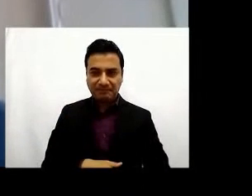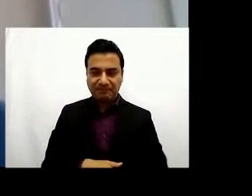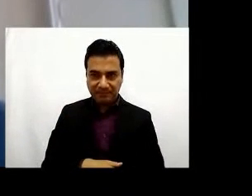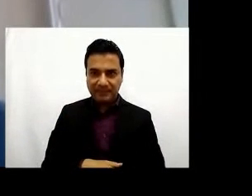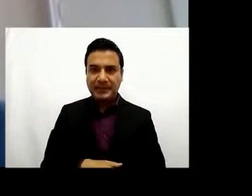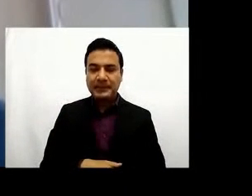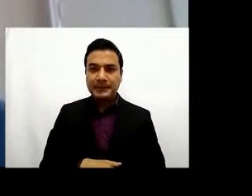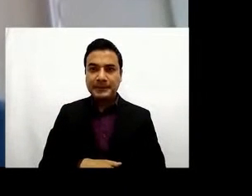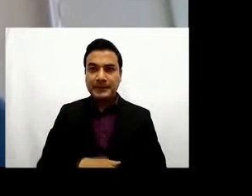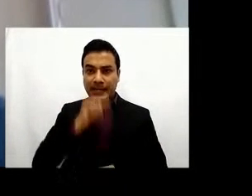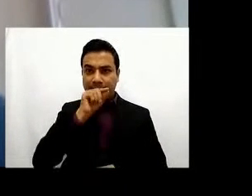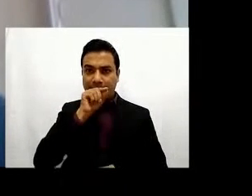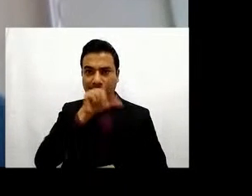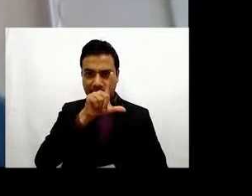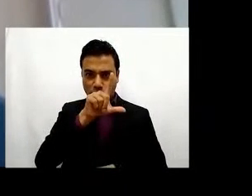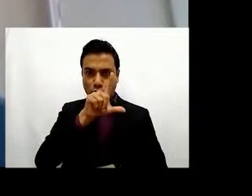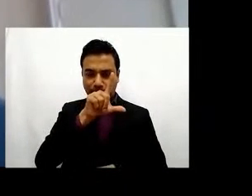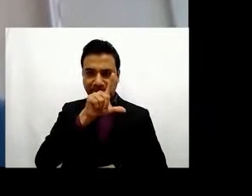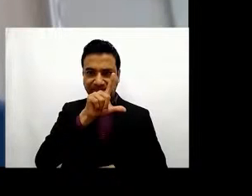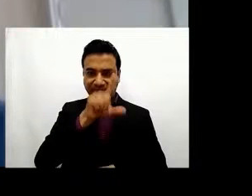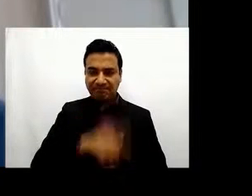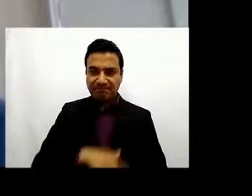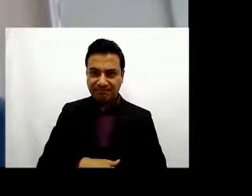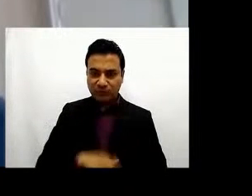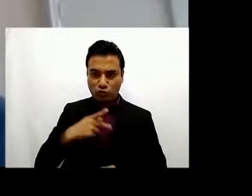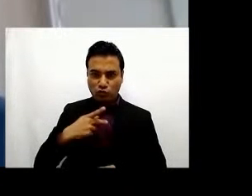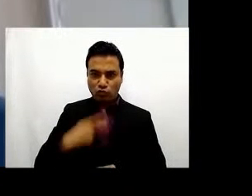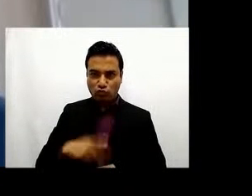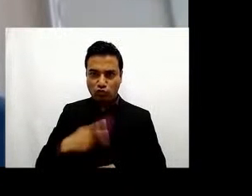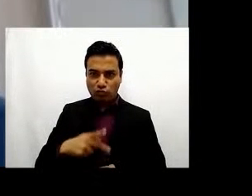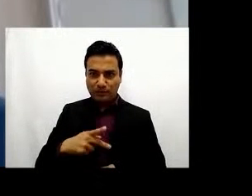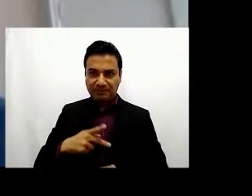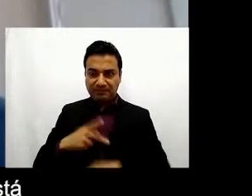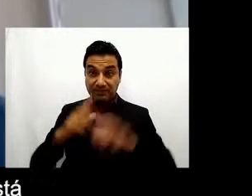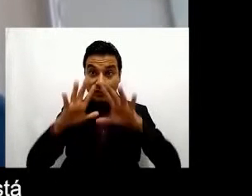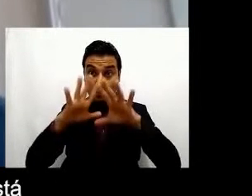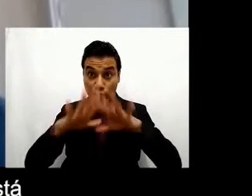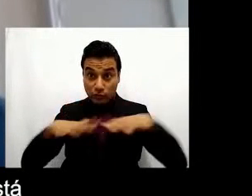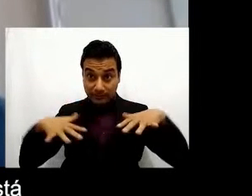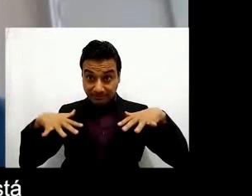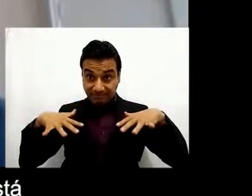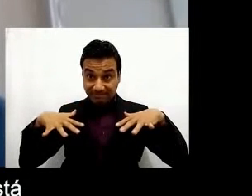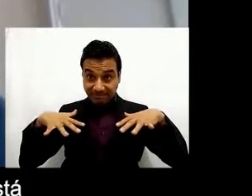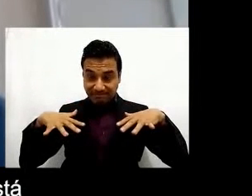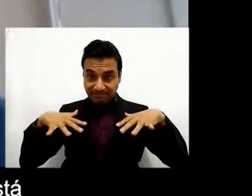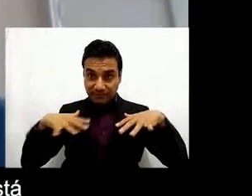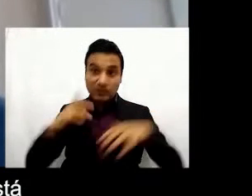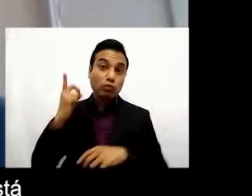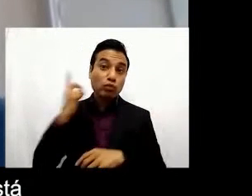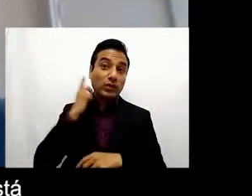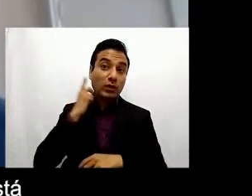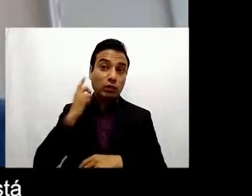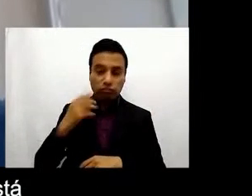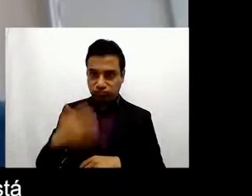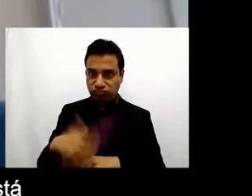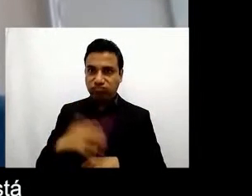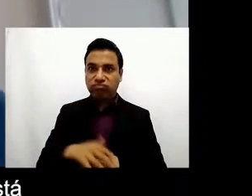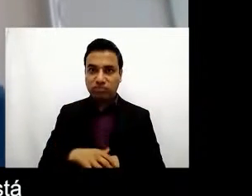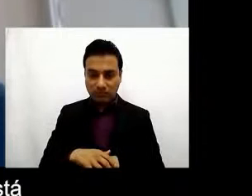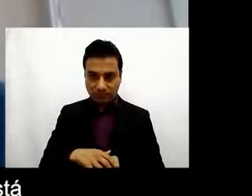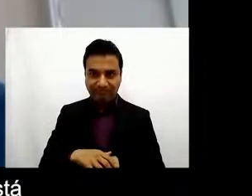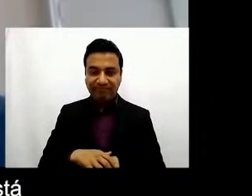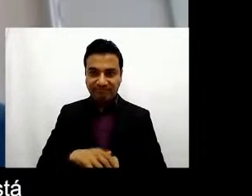mexicana y jalisciense es una legislación muy inclusiva. Ha habido proyectos